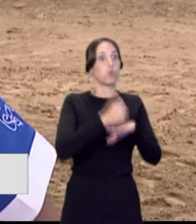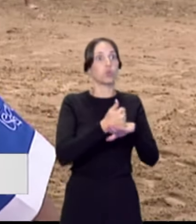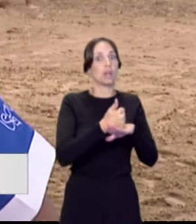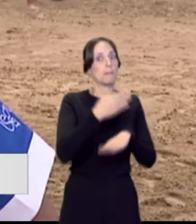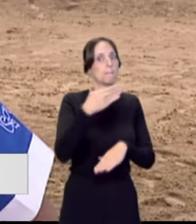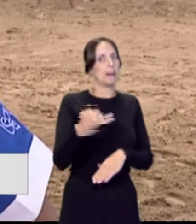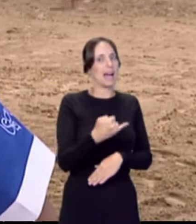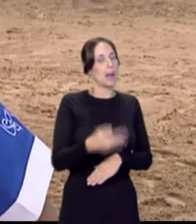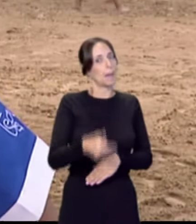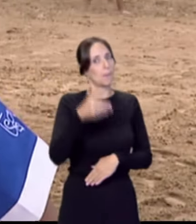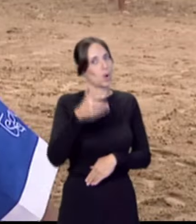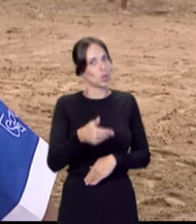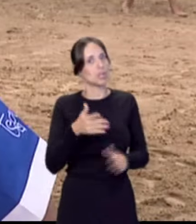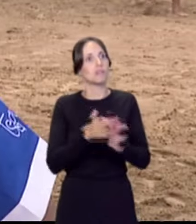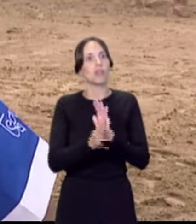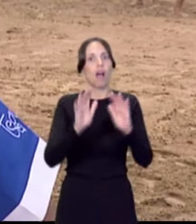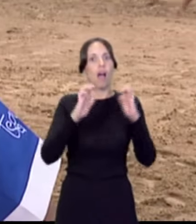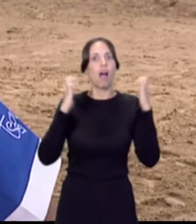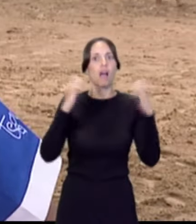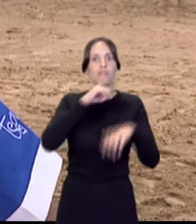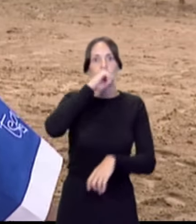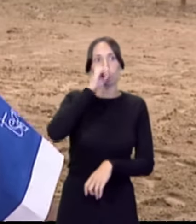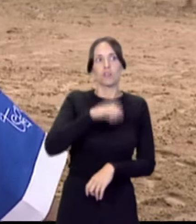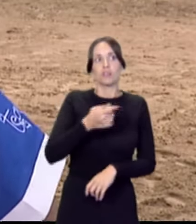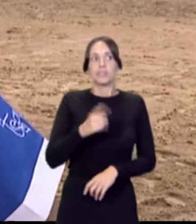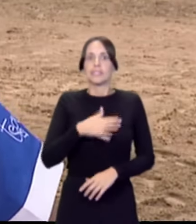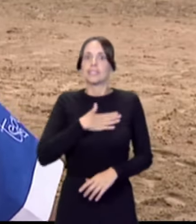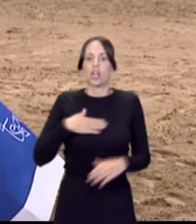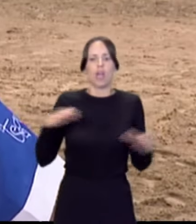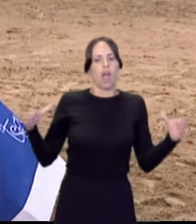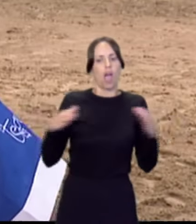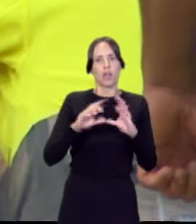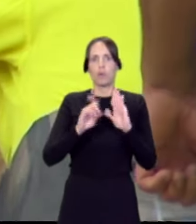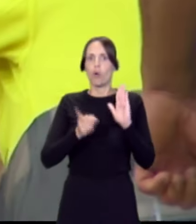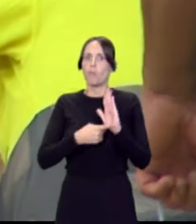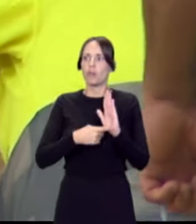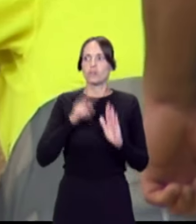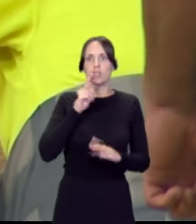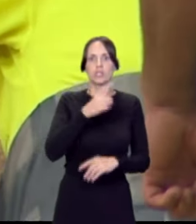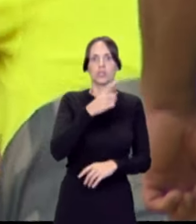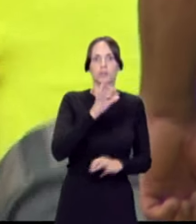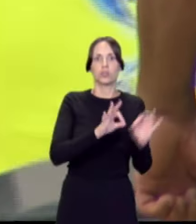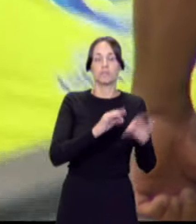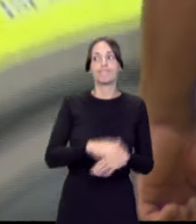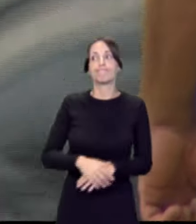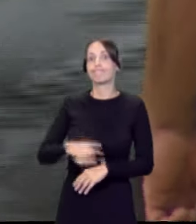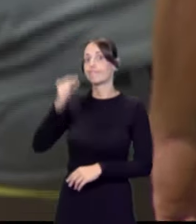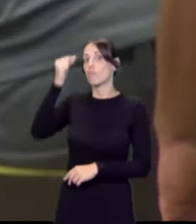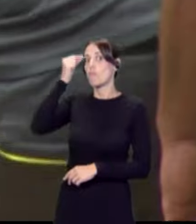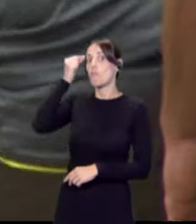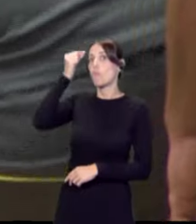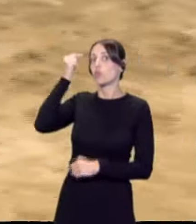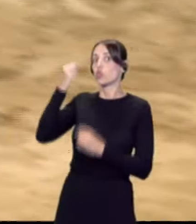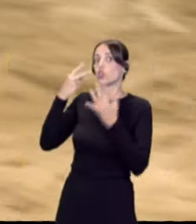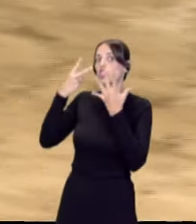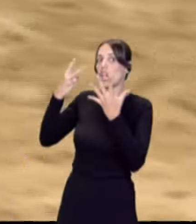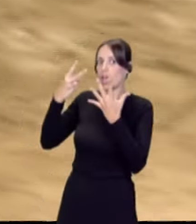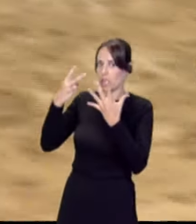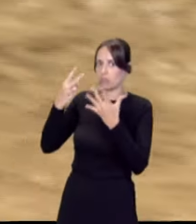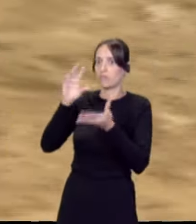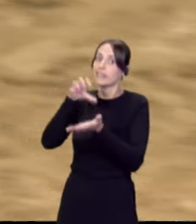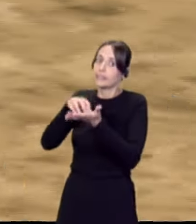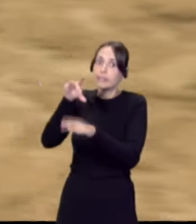Y de cara sobre todo a los aficionados también, que quieren ver a los equipos completos dando el 100%. Me dieron 7 puntos en el centro médico y bueno,